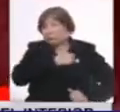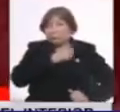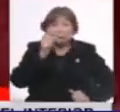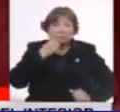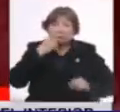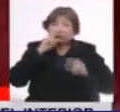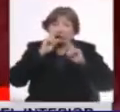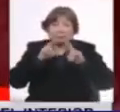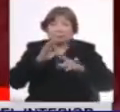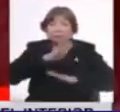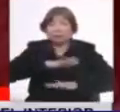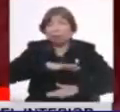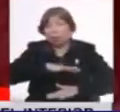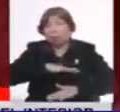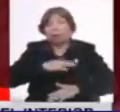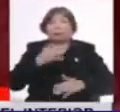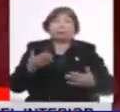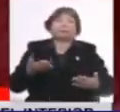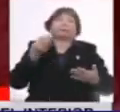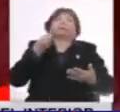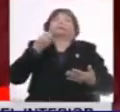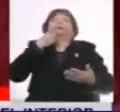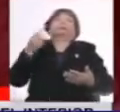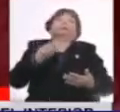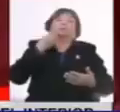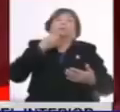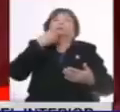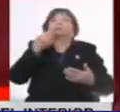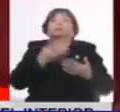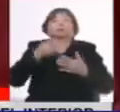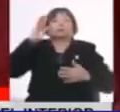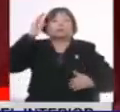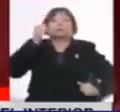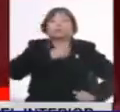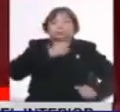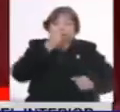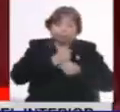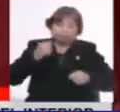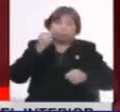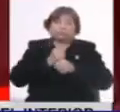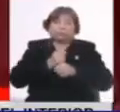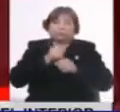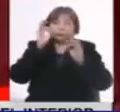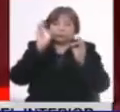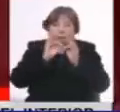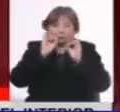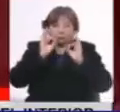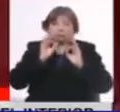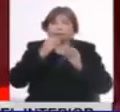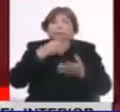dio respuestas satisfactorias, porque él solo manifestó que la policía está trabajando no